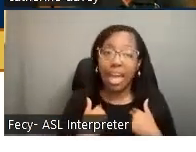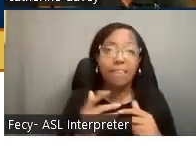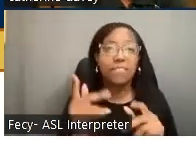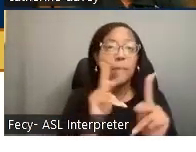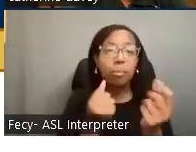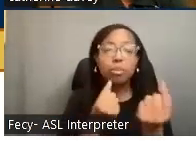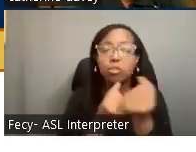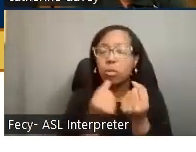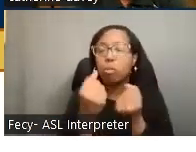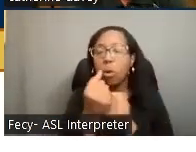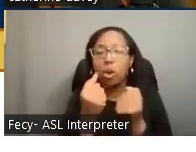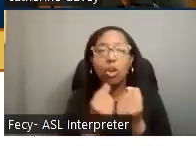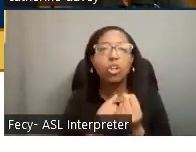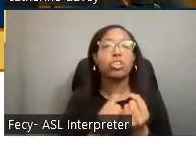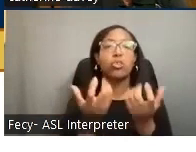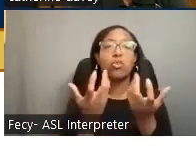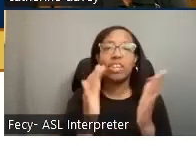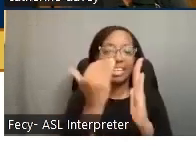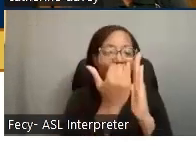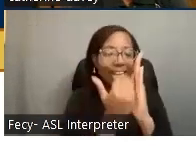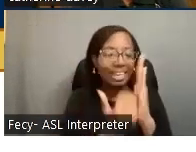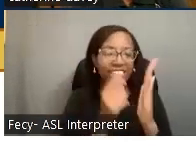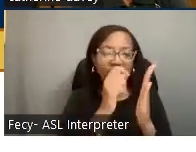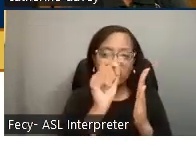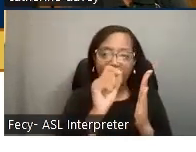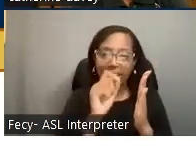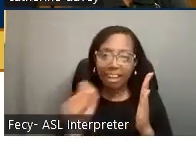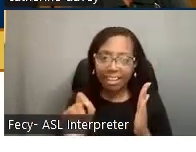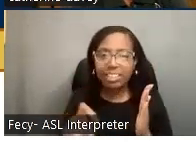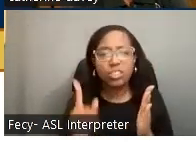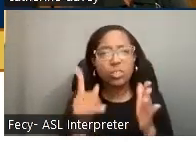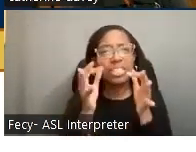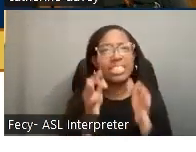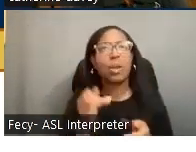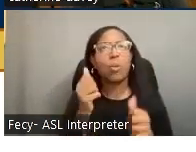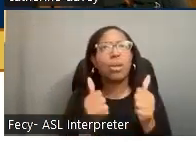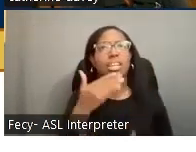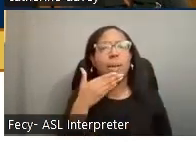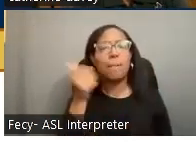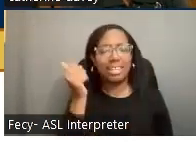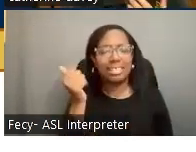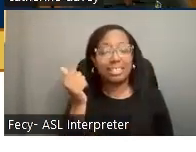Entonces, ahí están sus seres confiados ayudándole a tomar sus decisiones, las herramientas de Wayne.